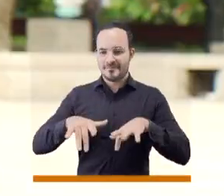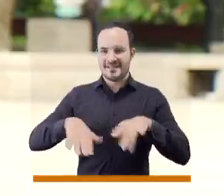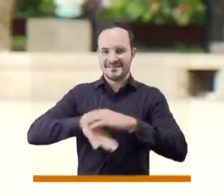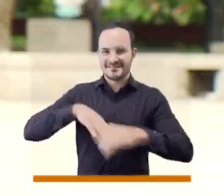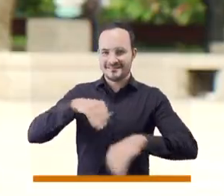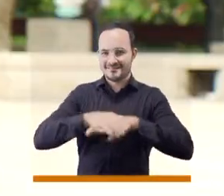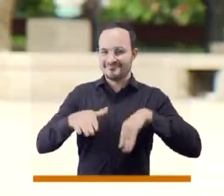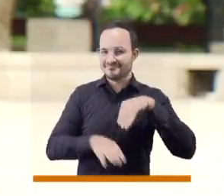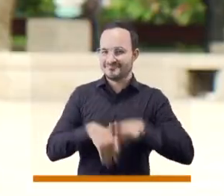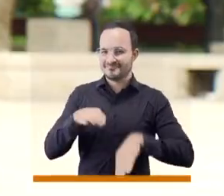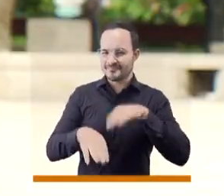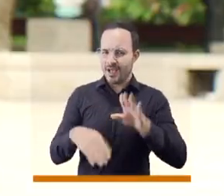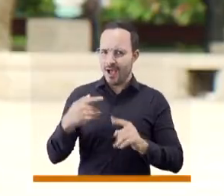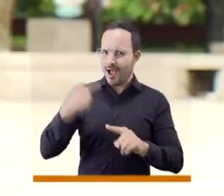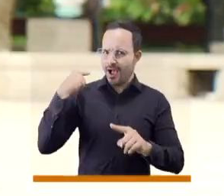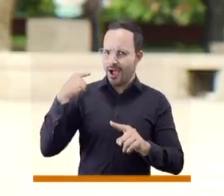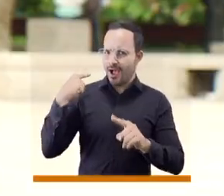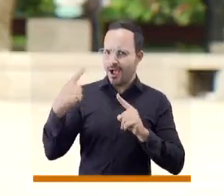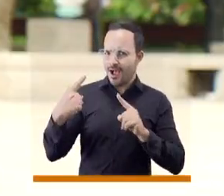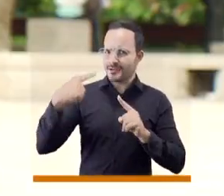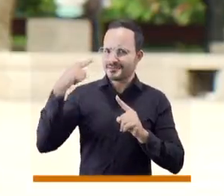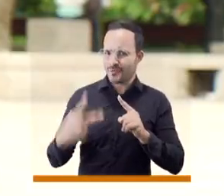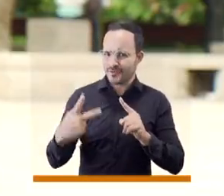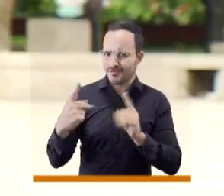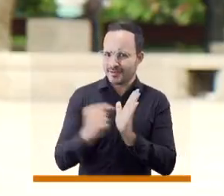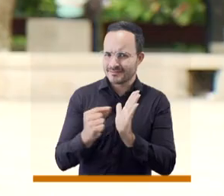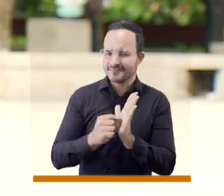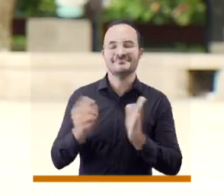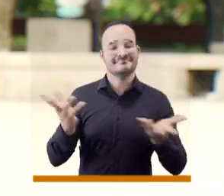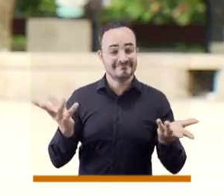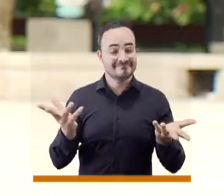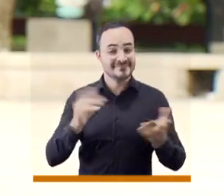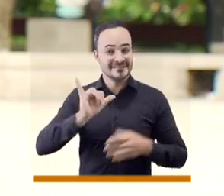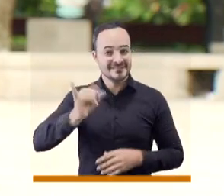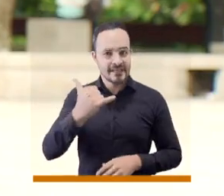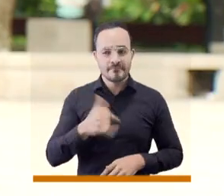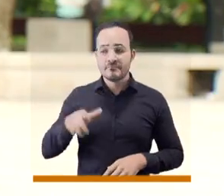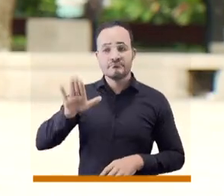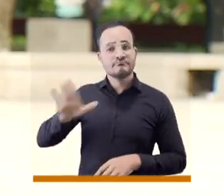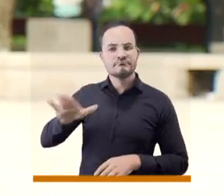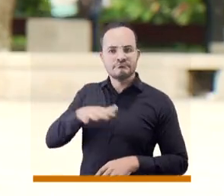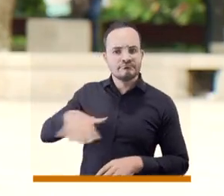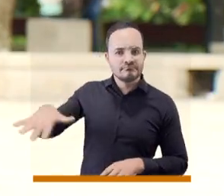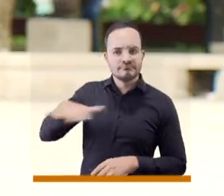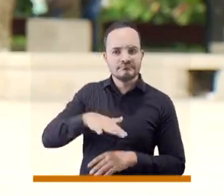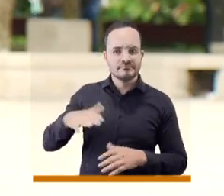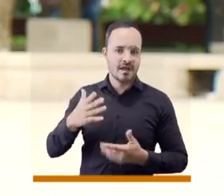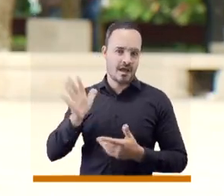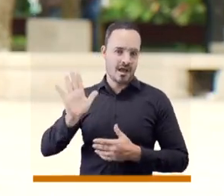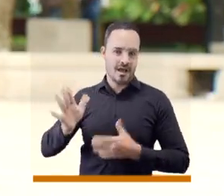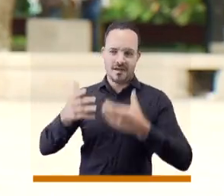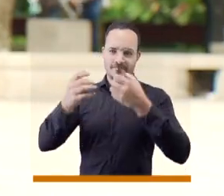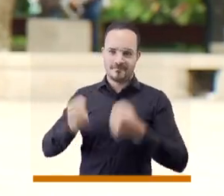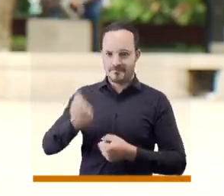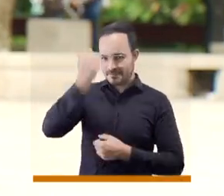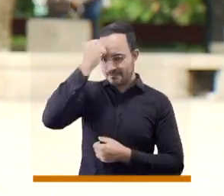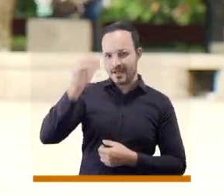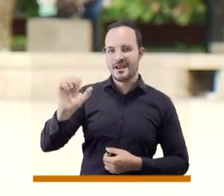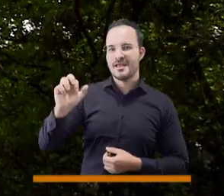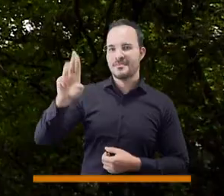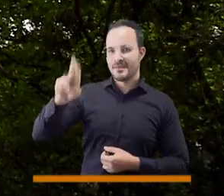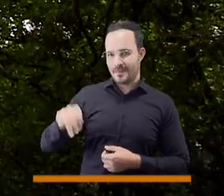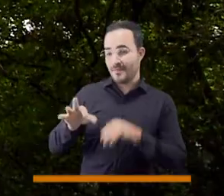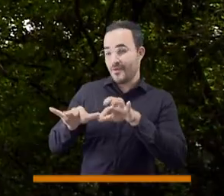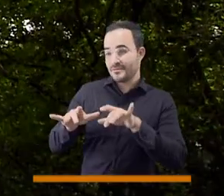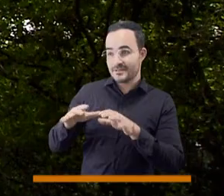desde aquí por una razón, porque es la sede de las oficinas principales del grupo EPM. Uno de